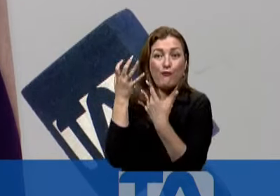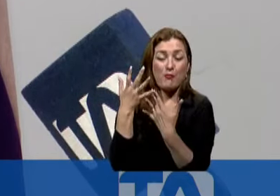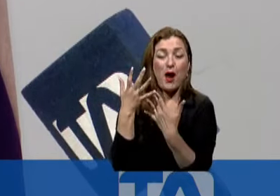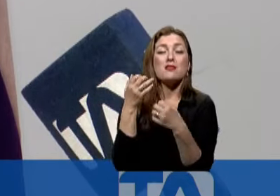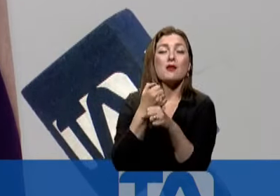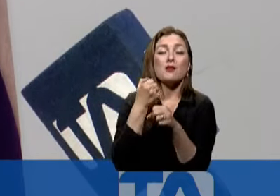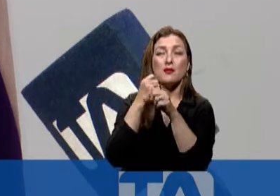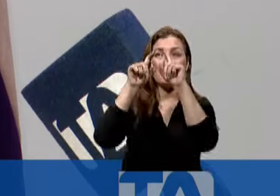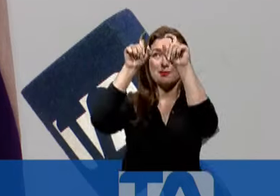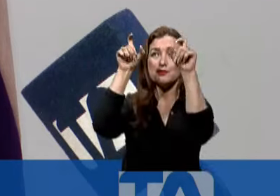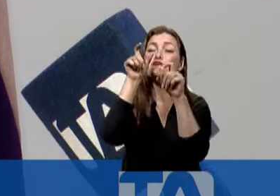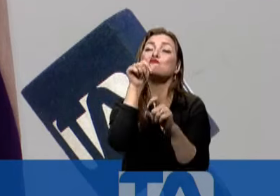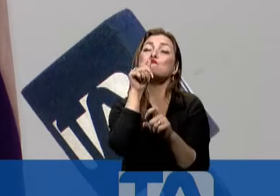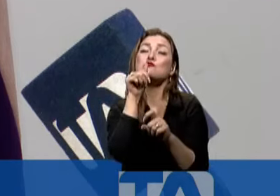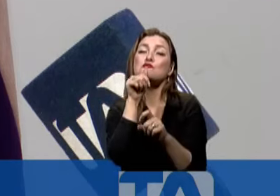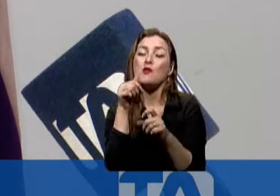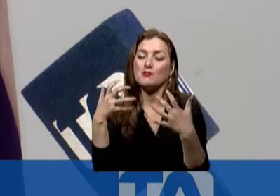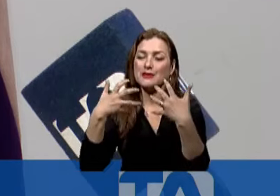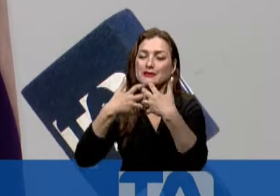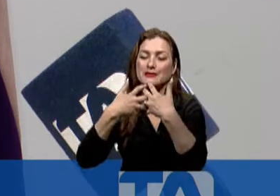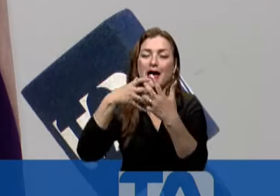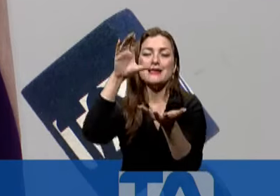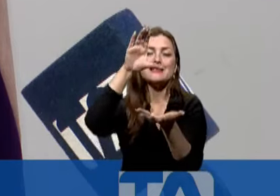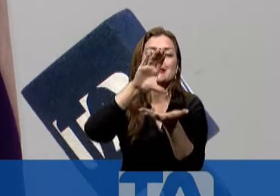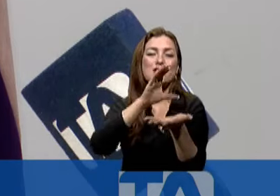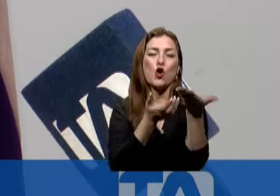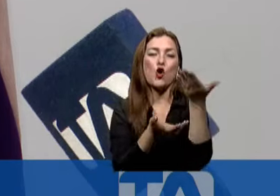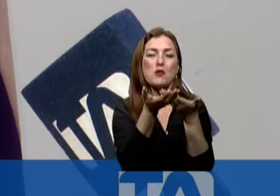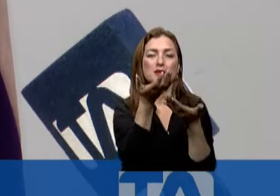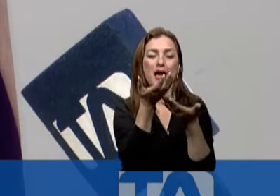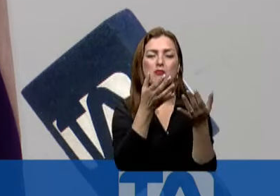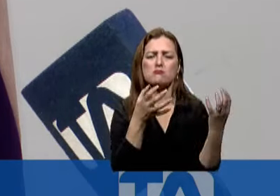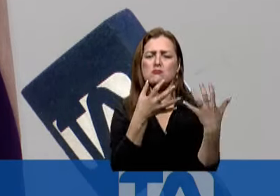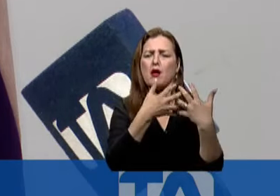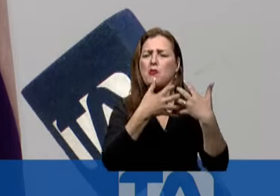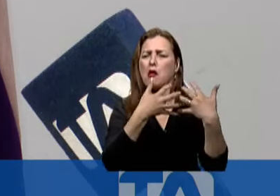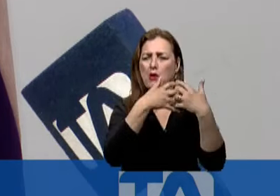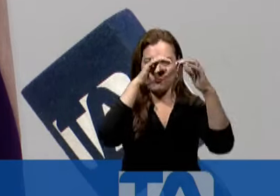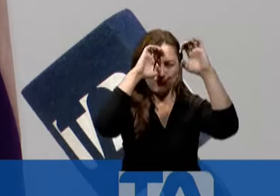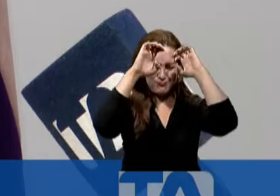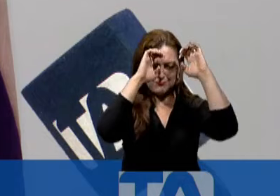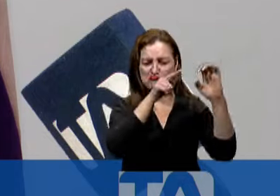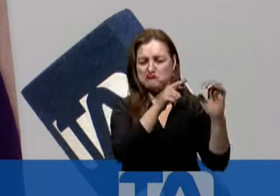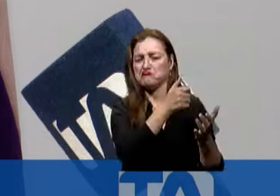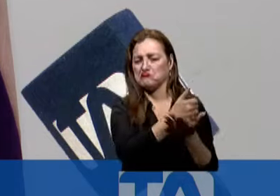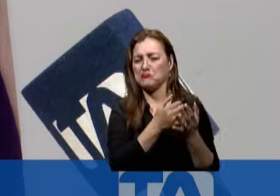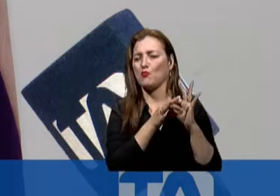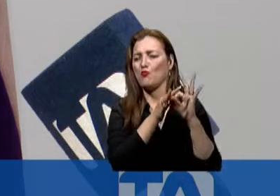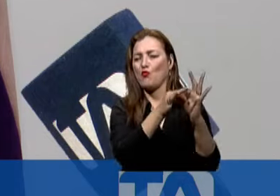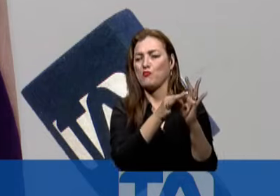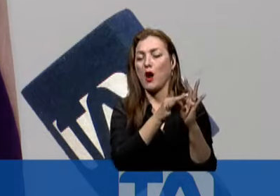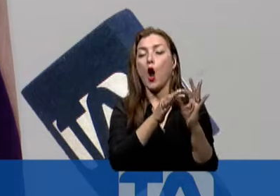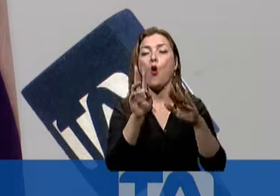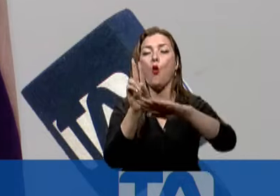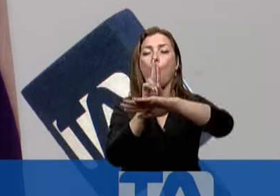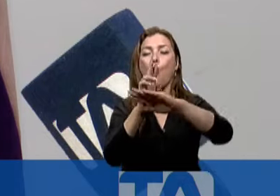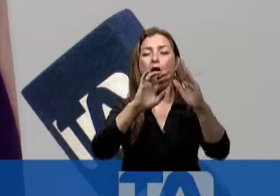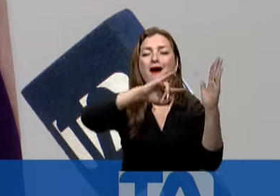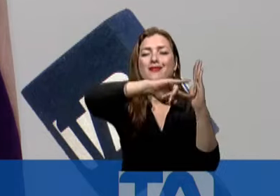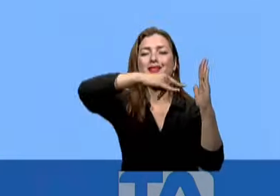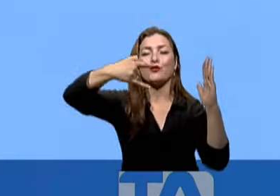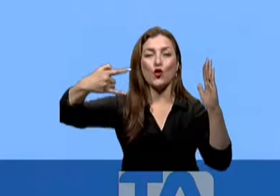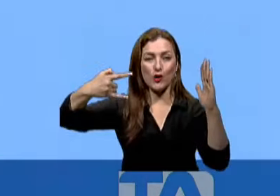empresa privada, centros comerciales, uno de los aliados estratégicos, toda vez que vamos a utilizar la tecnología que